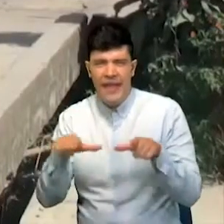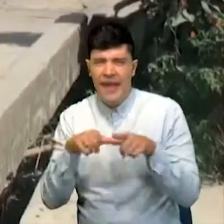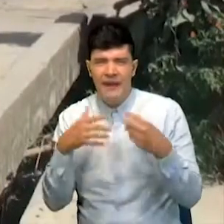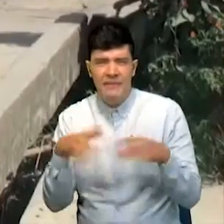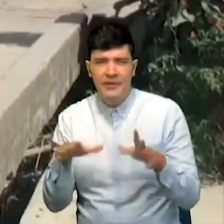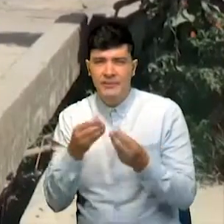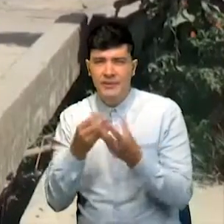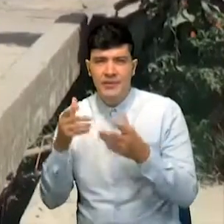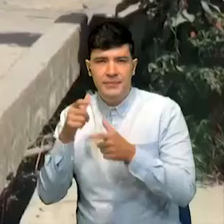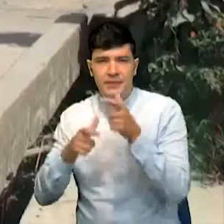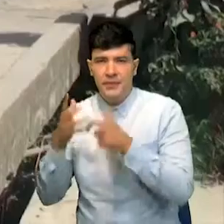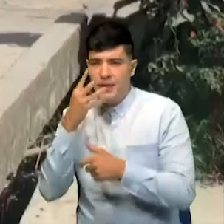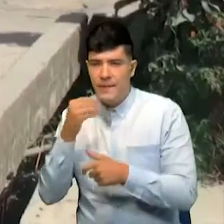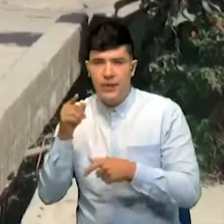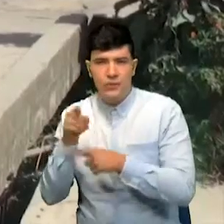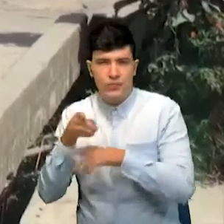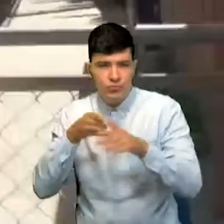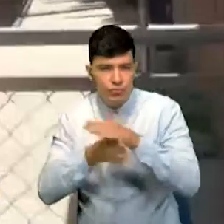de los delincuentes